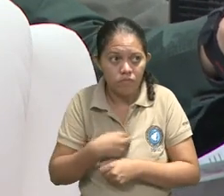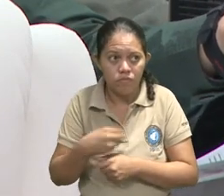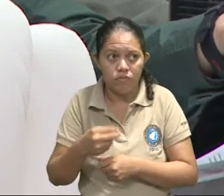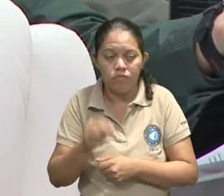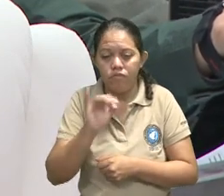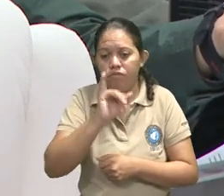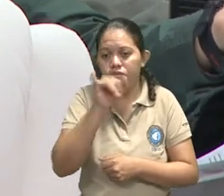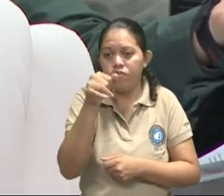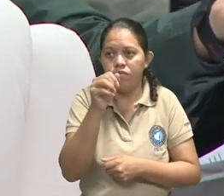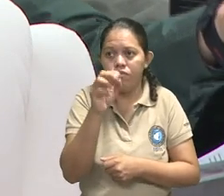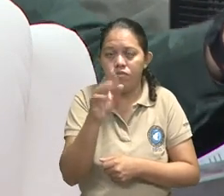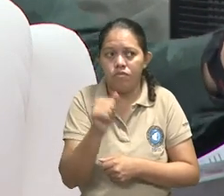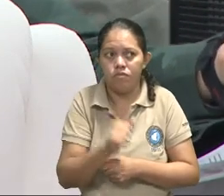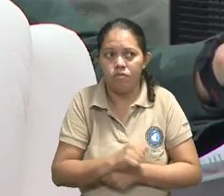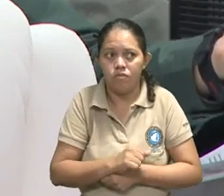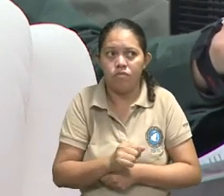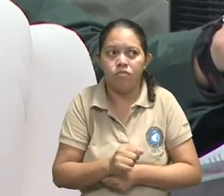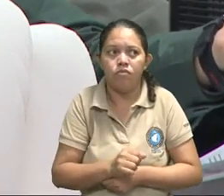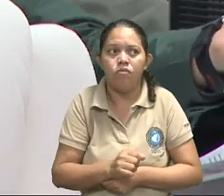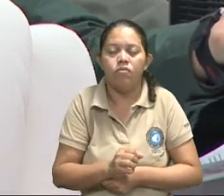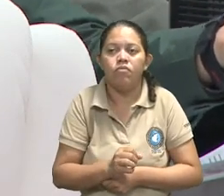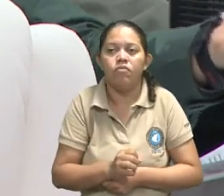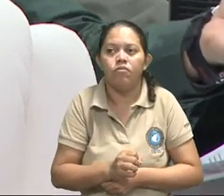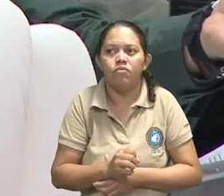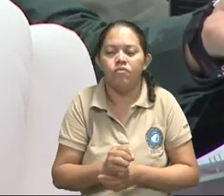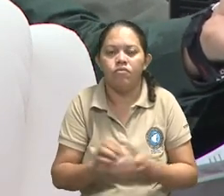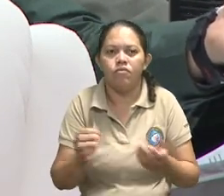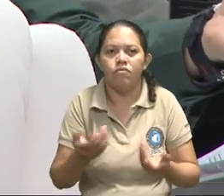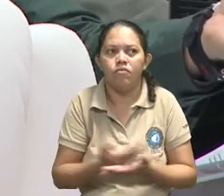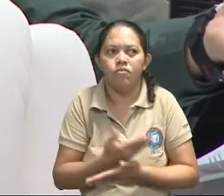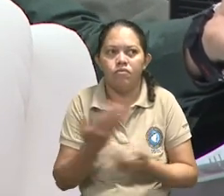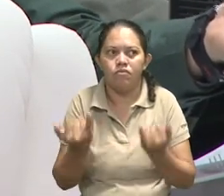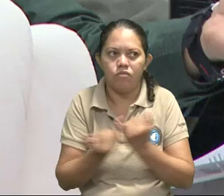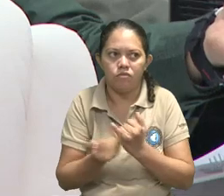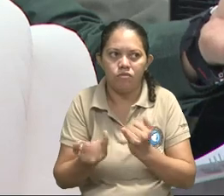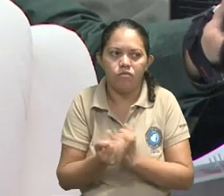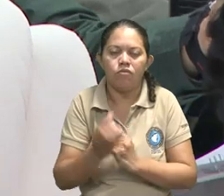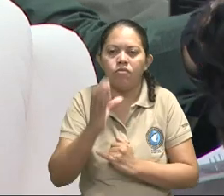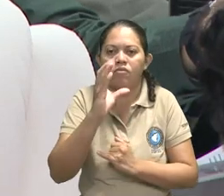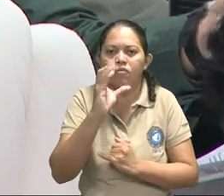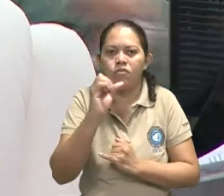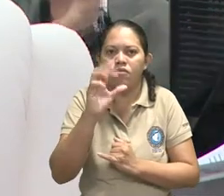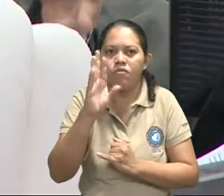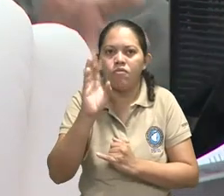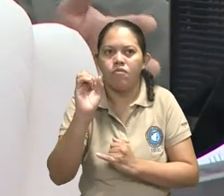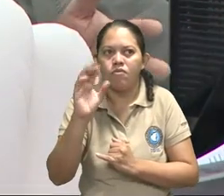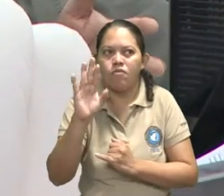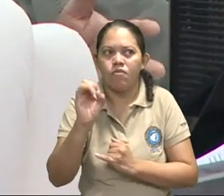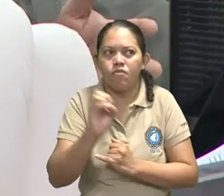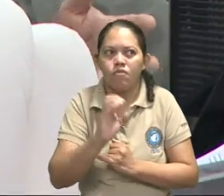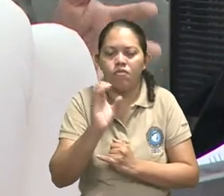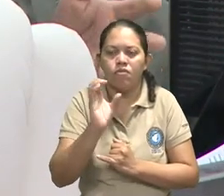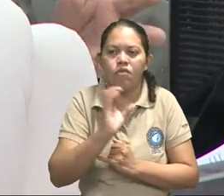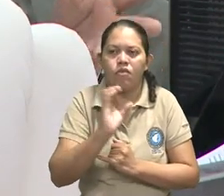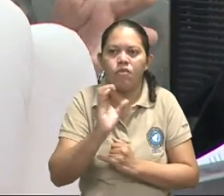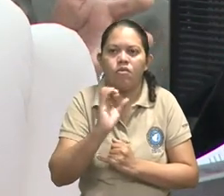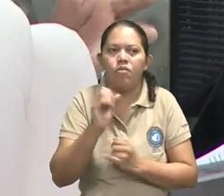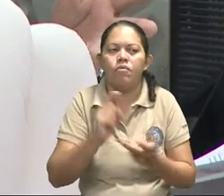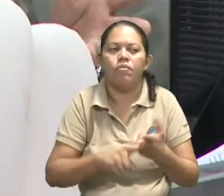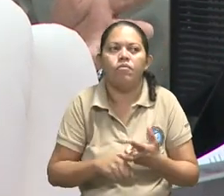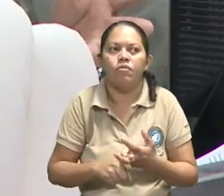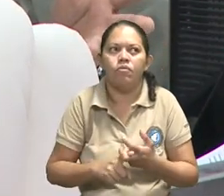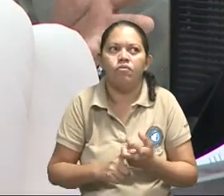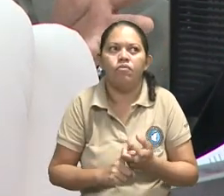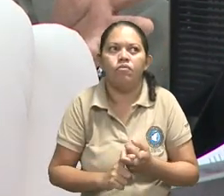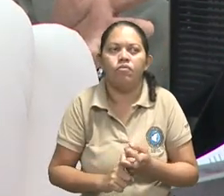sandbox han sido los colombianos, que hay que reconocerlo, que han estado a la vanguardia de ese tema. Los españoles también